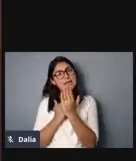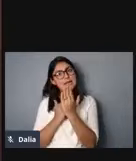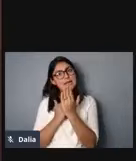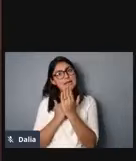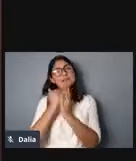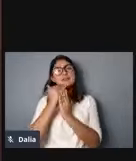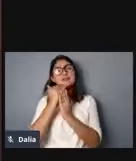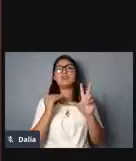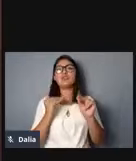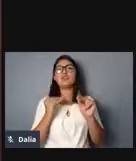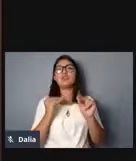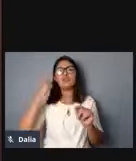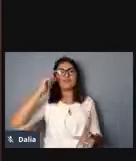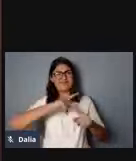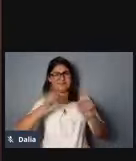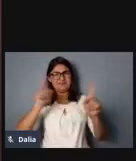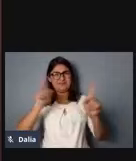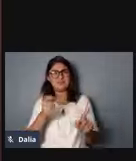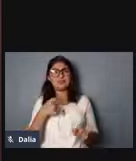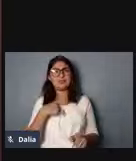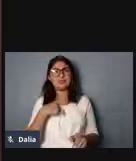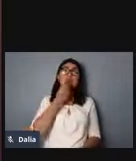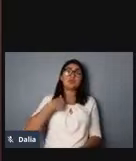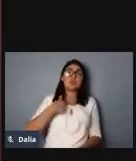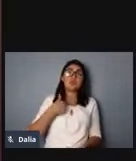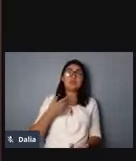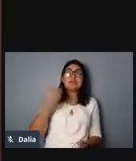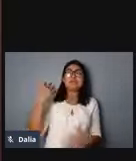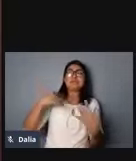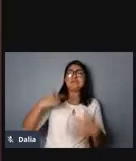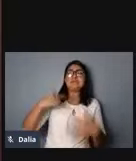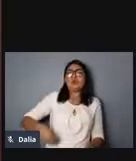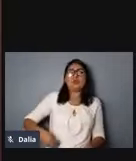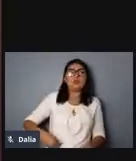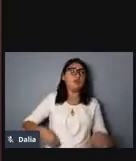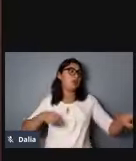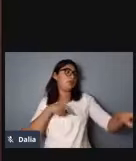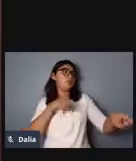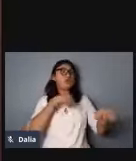culpable. La meritocracia es así. Cuando lo haces,